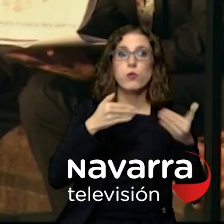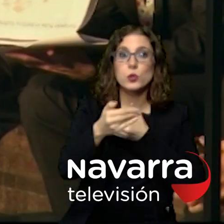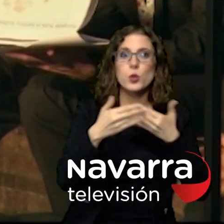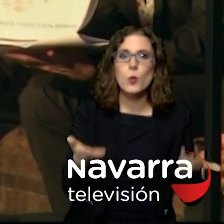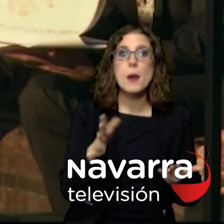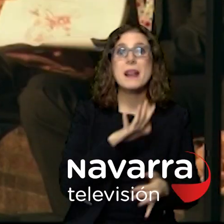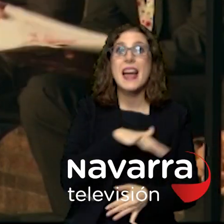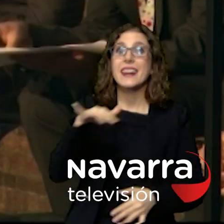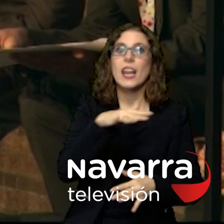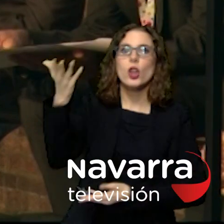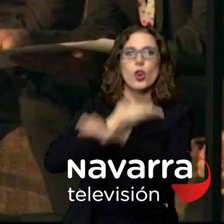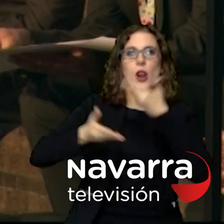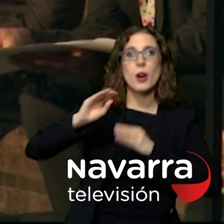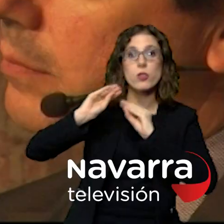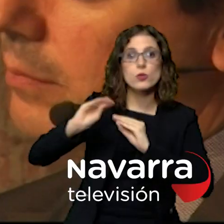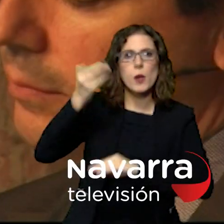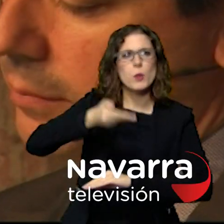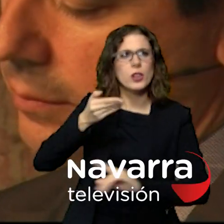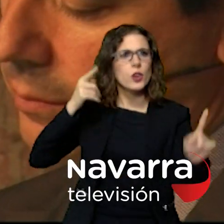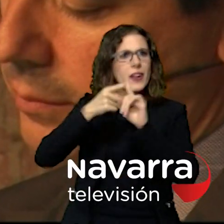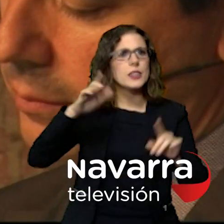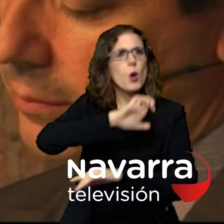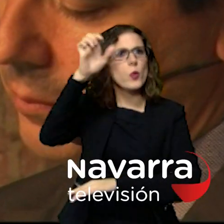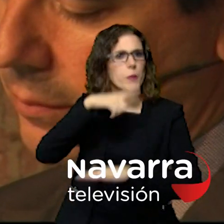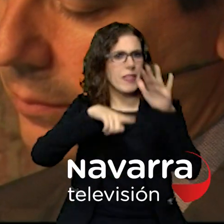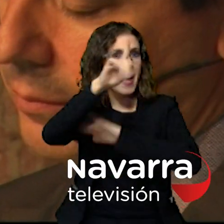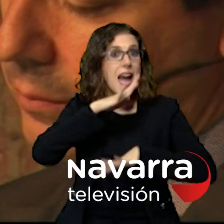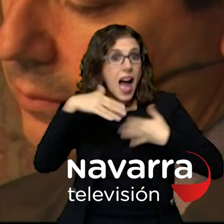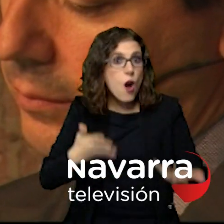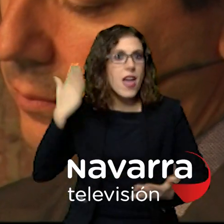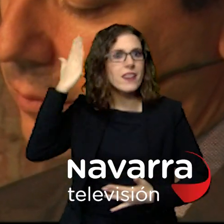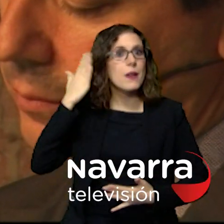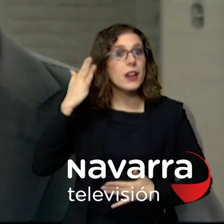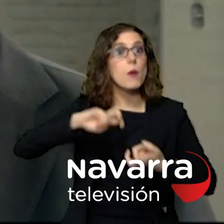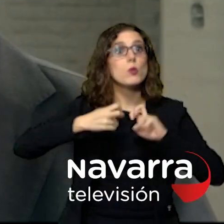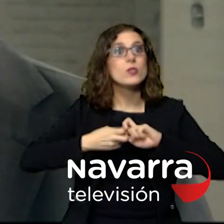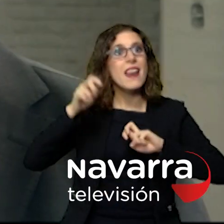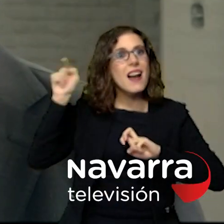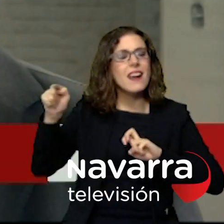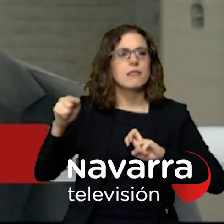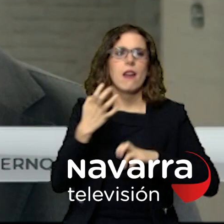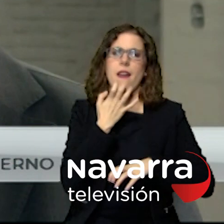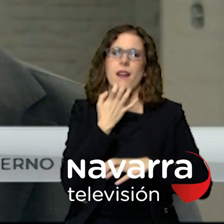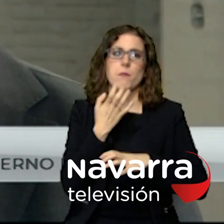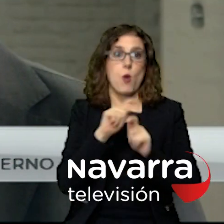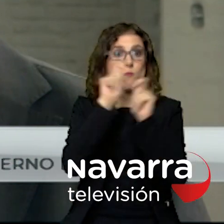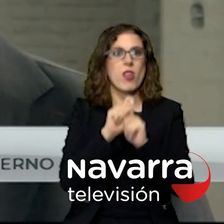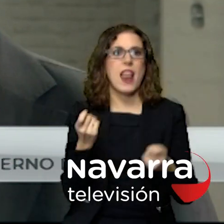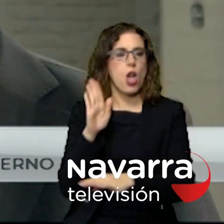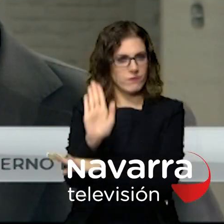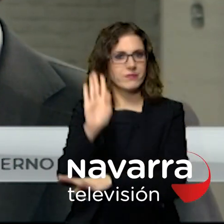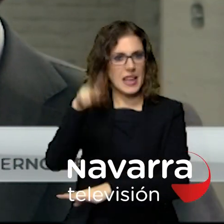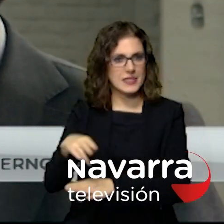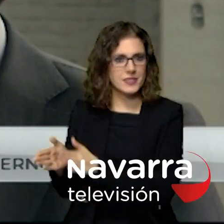entre las regiones para el desarrollo de Europa. Ahora Navarra es ejemplo en Bruselas. Un laboratorio de ensayo de aerogeneradores que hicimos en Sangüesa